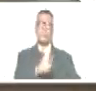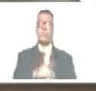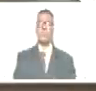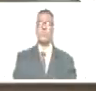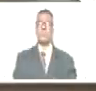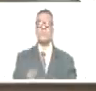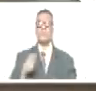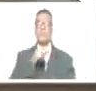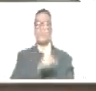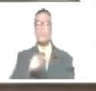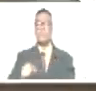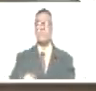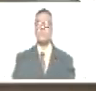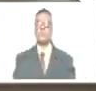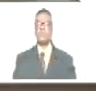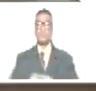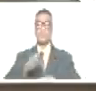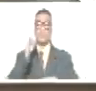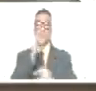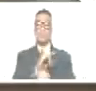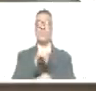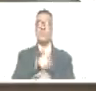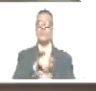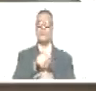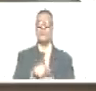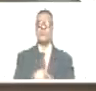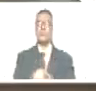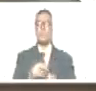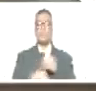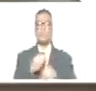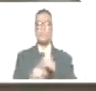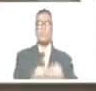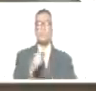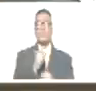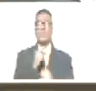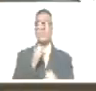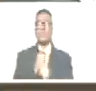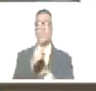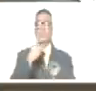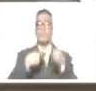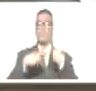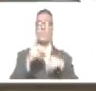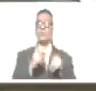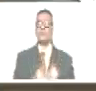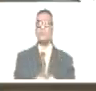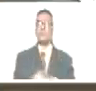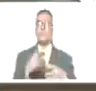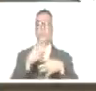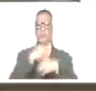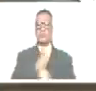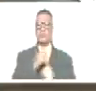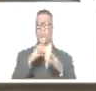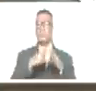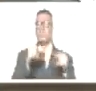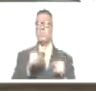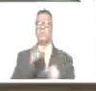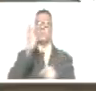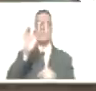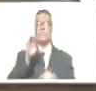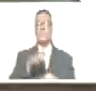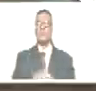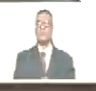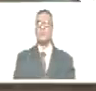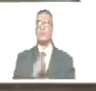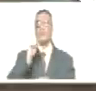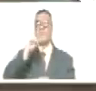con quienes traicionan en el ejercicio de funciones públicas la confianza de toda una nación, así como